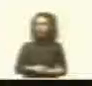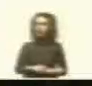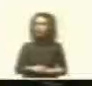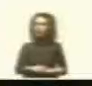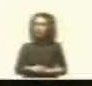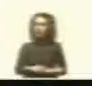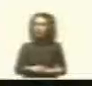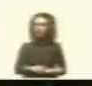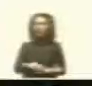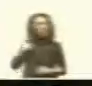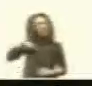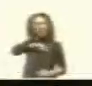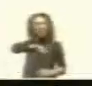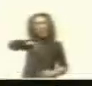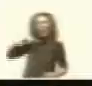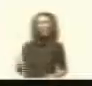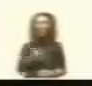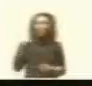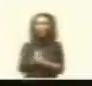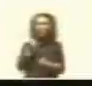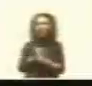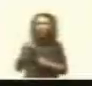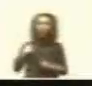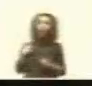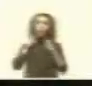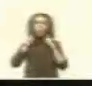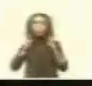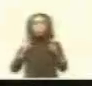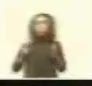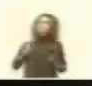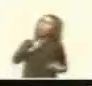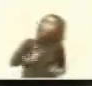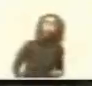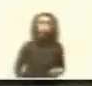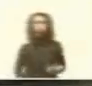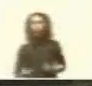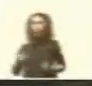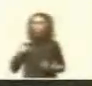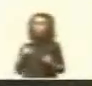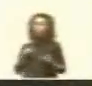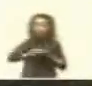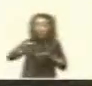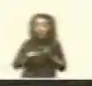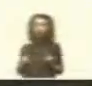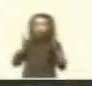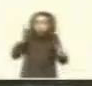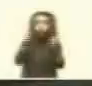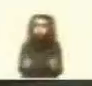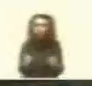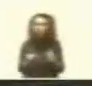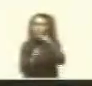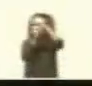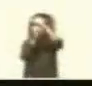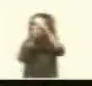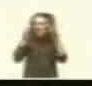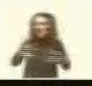Estoy cansado. Este trabajo a mí ya me tiene amargado. Llegué a las 10 a la oficina y no he parado. Son